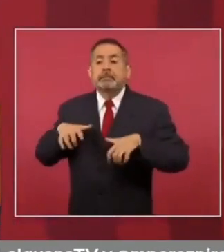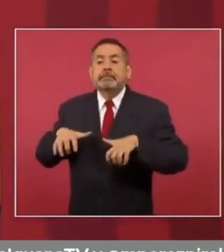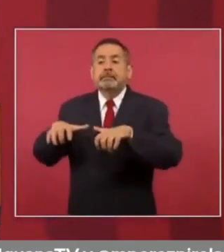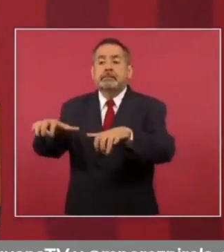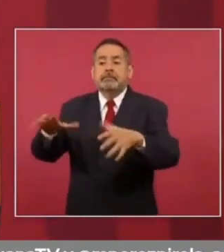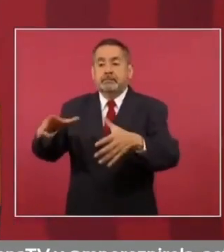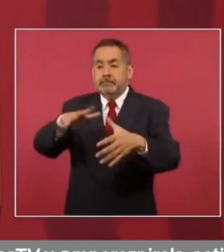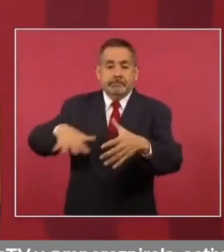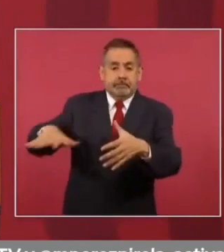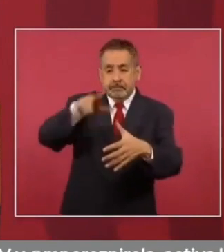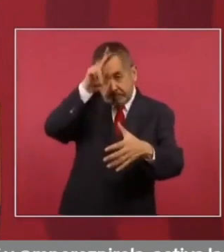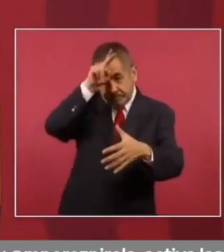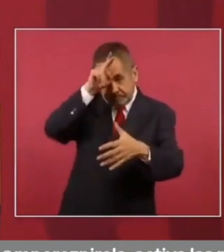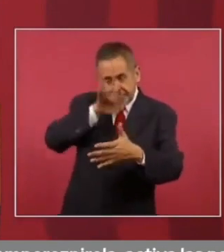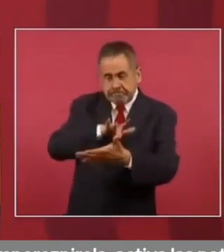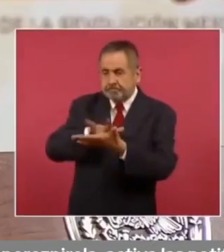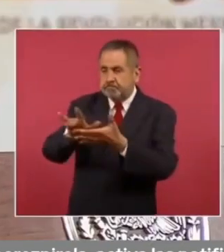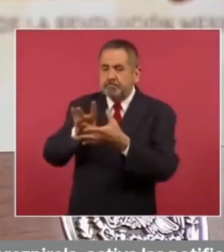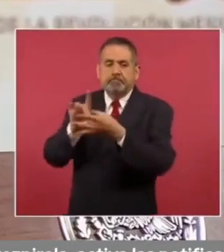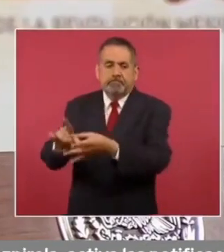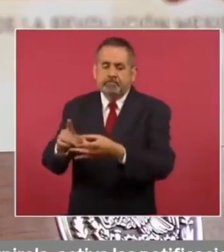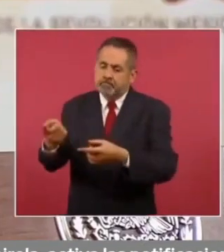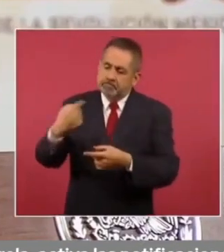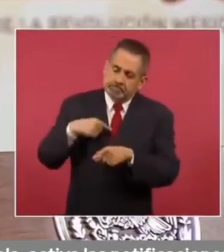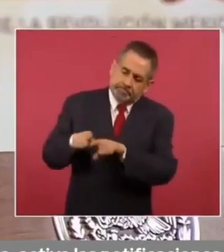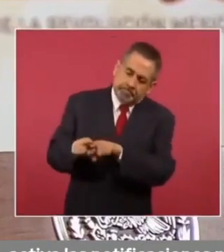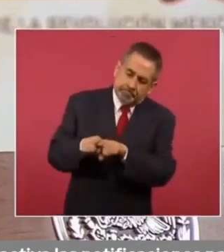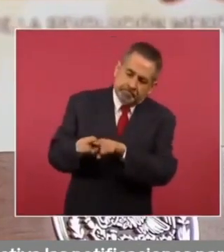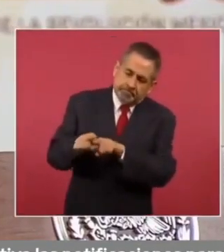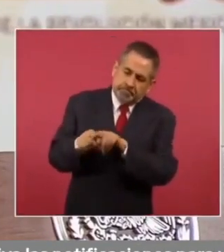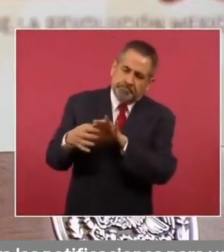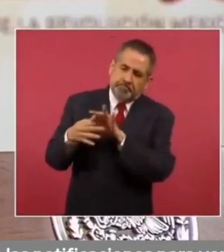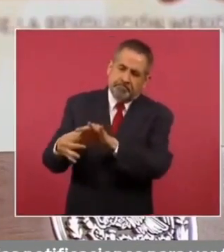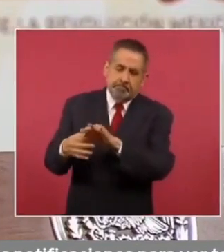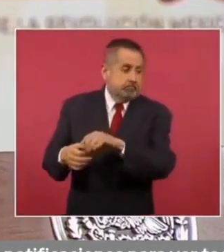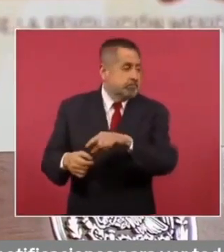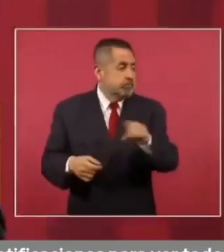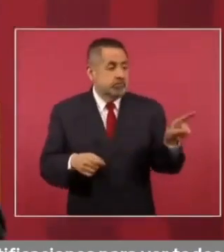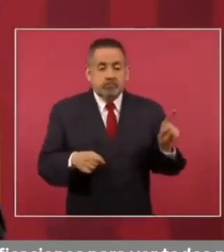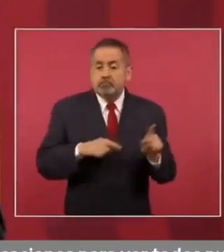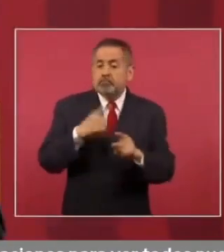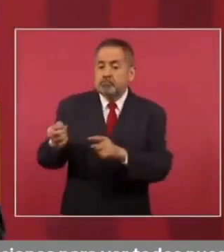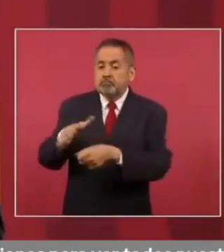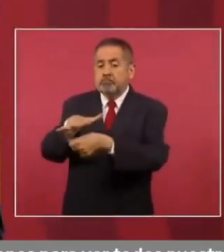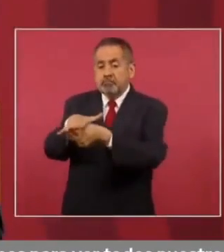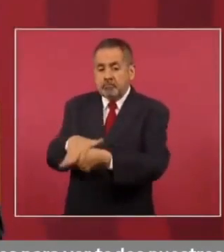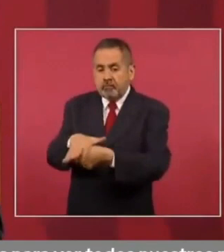Perú que no debe de ser víctima de represión